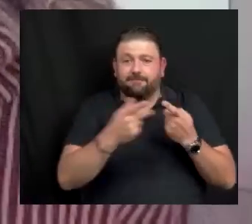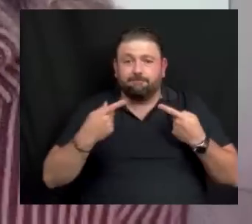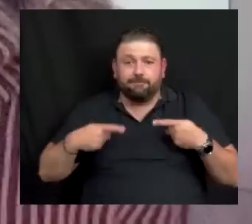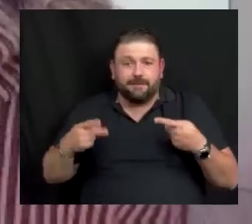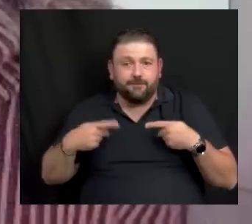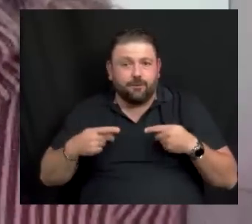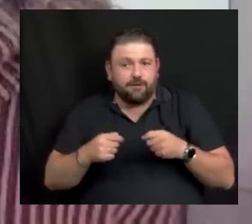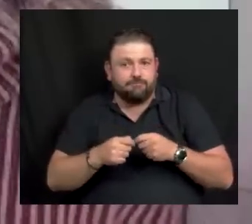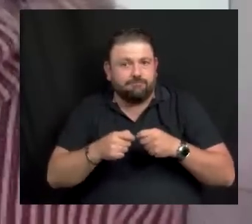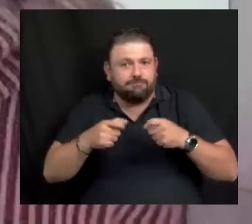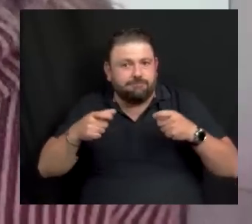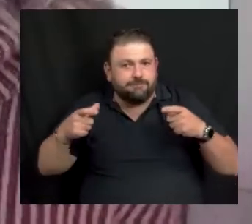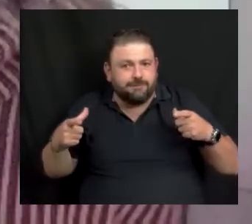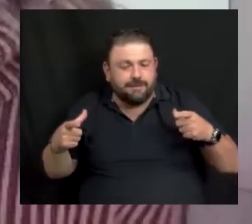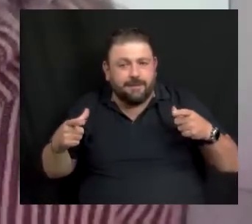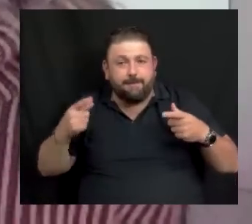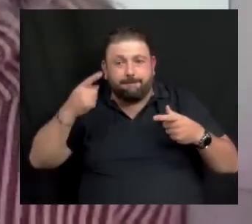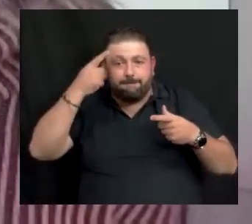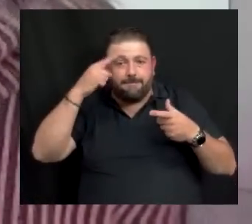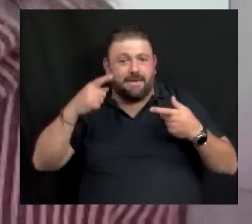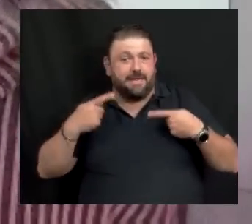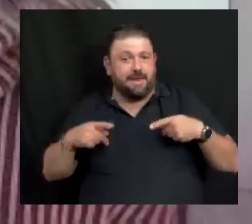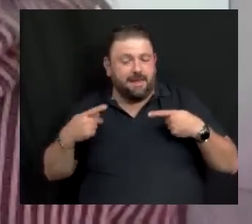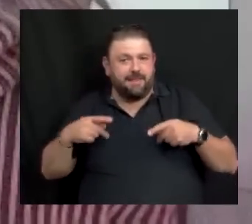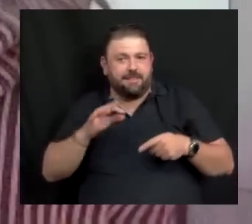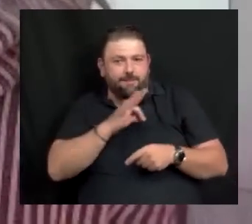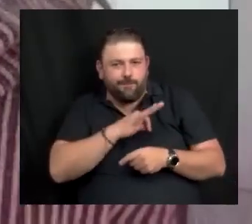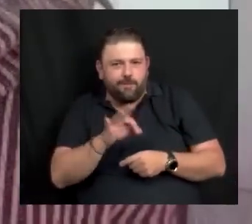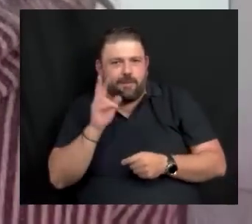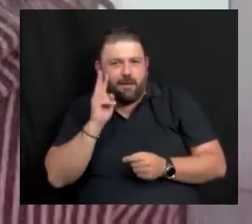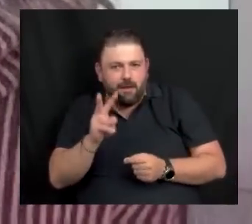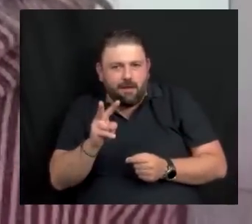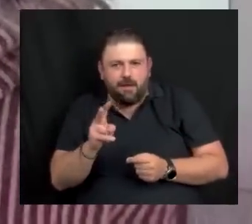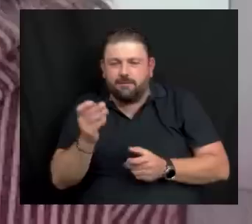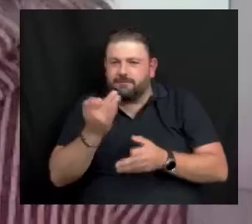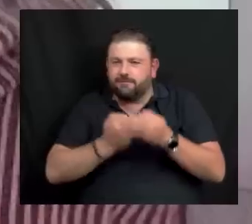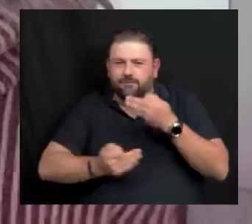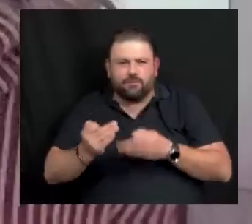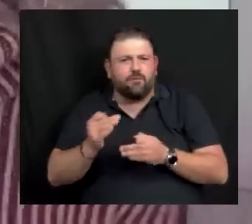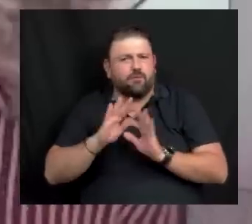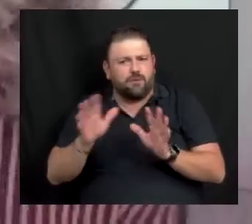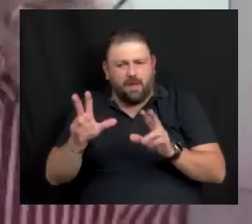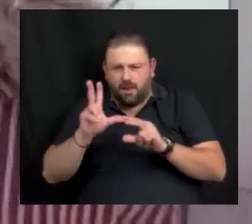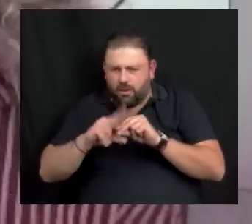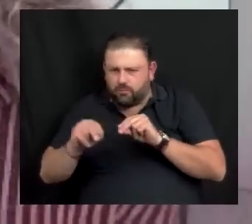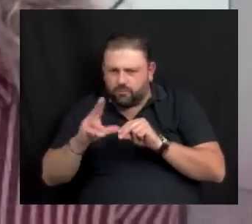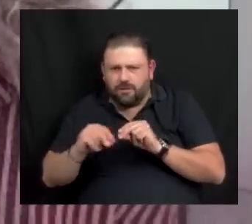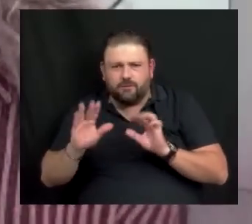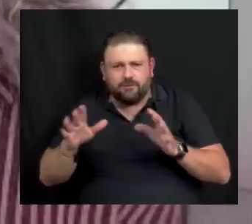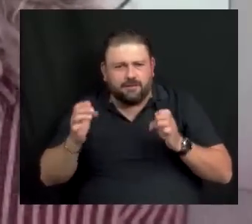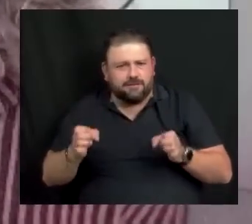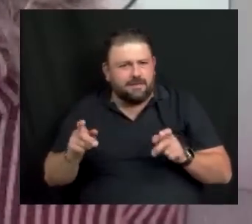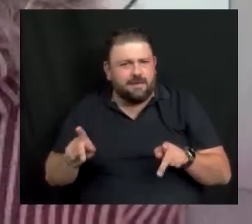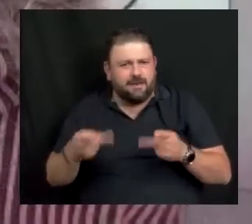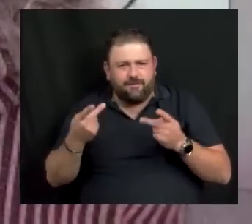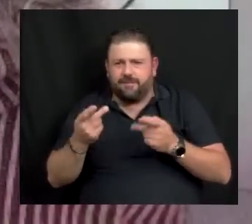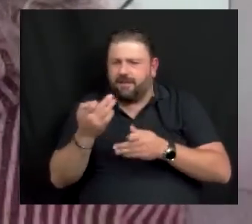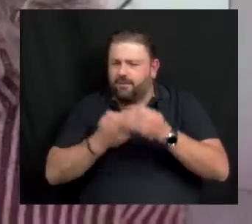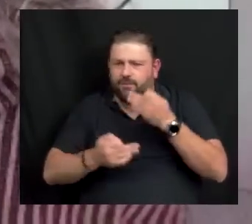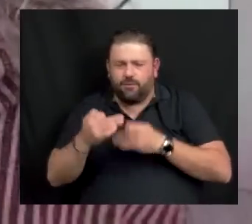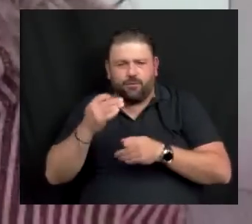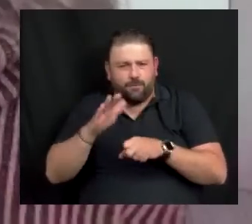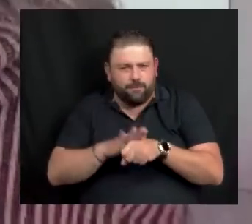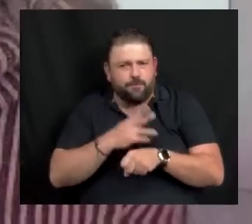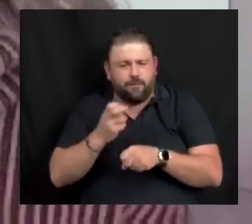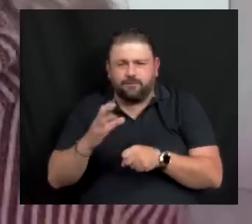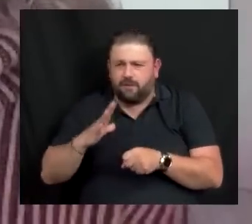en ti, dile la verdad, que tiene que estar y que ya están los boletos a la venta. Y obviamente pues tenemos extravaganas